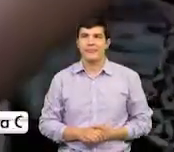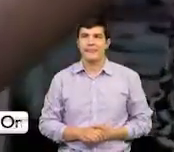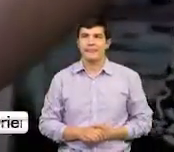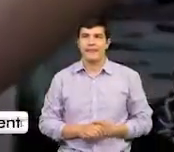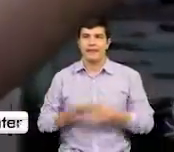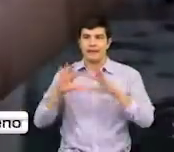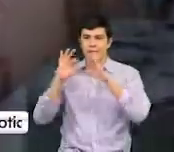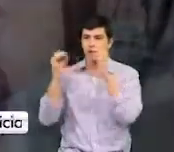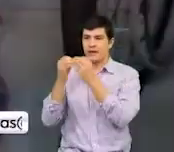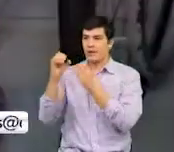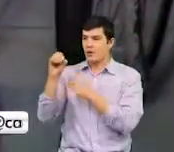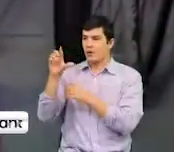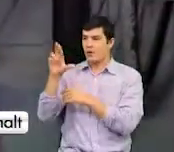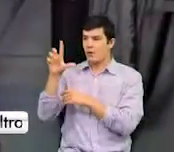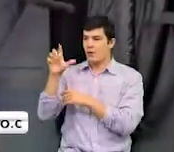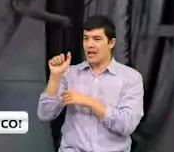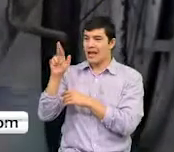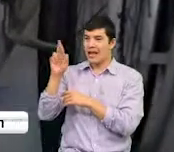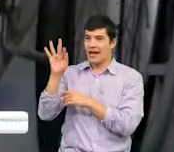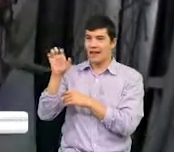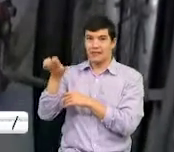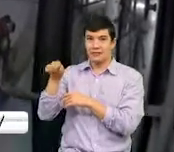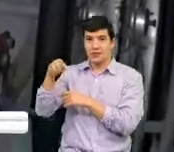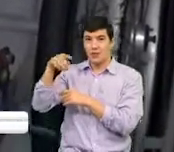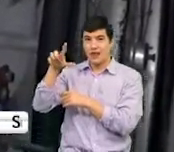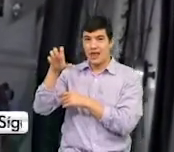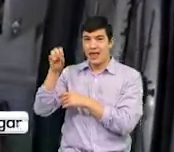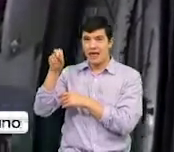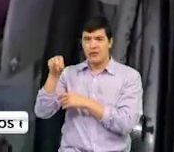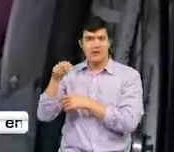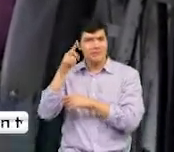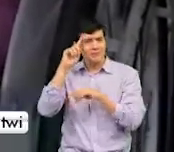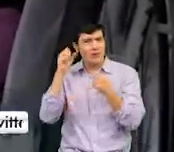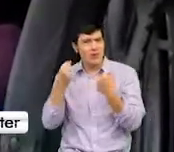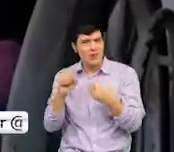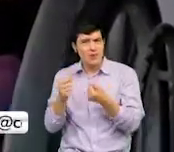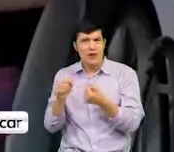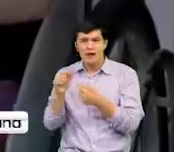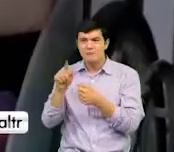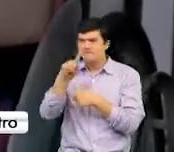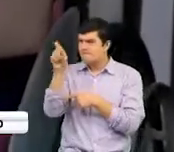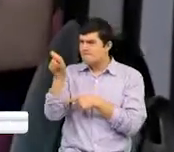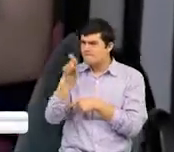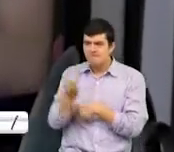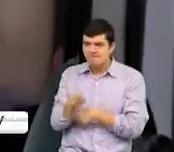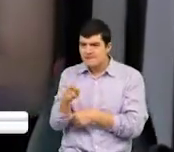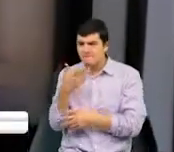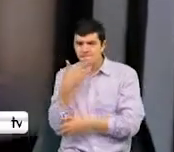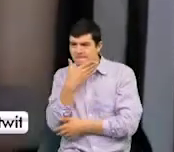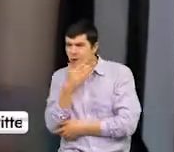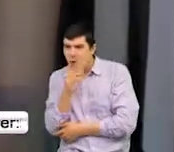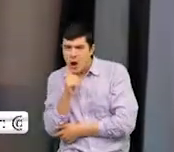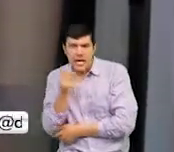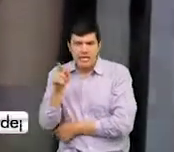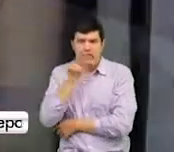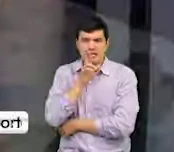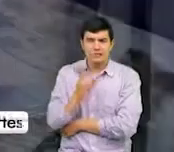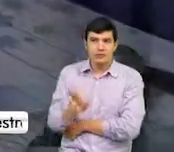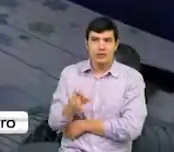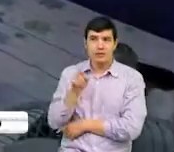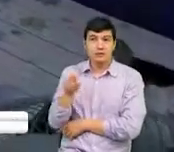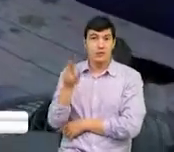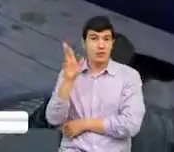La familia Olarte León vive en medio de la incertidumbre, como en un acertijo que no tiene respuestas. Una